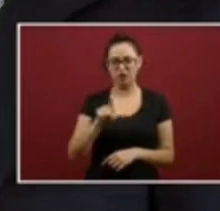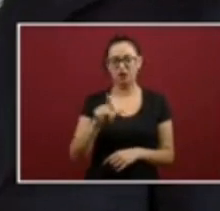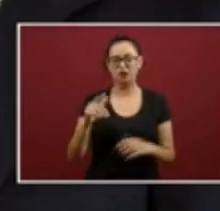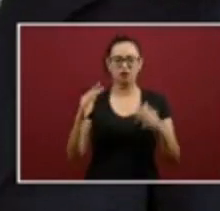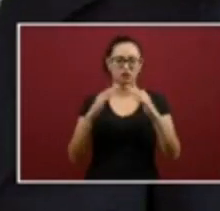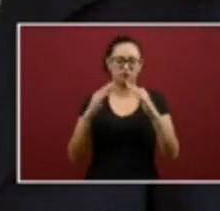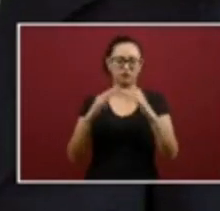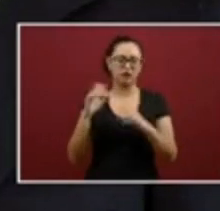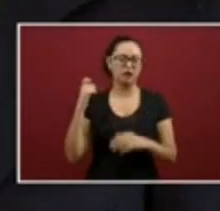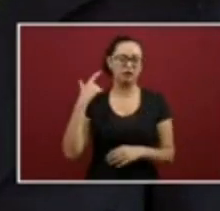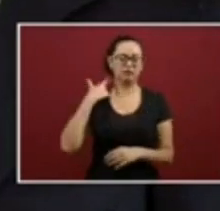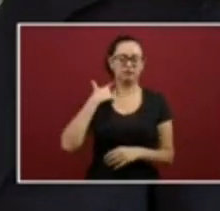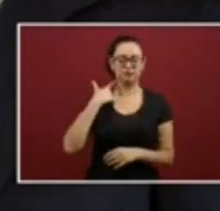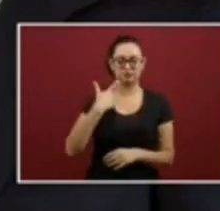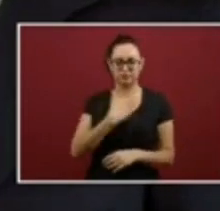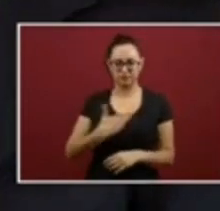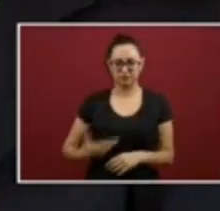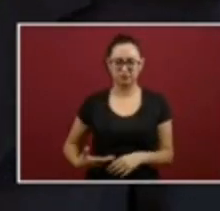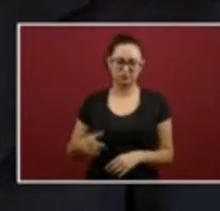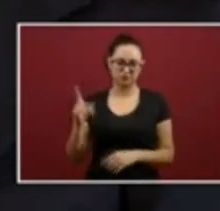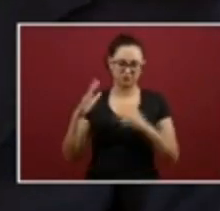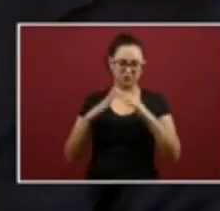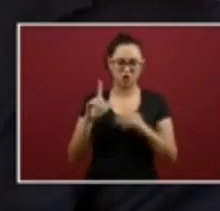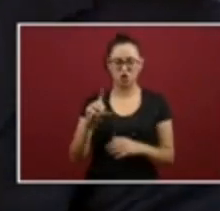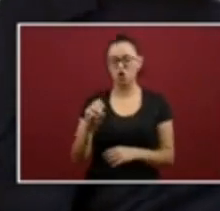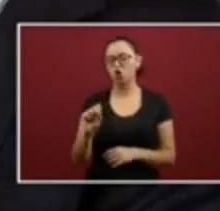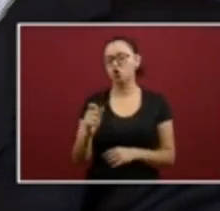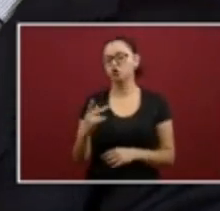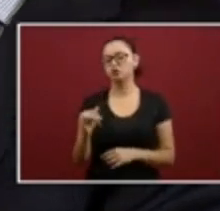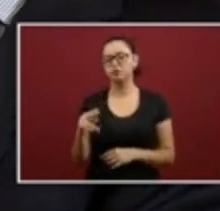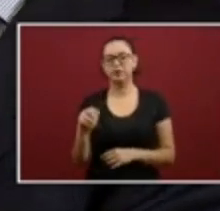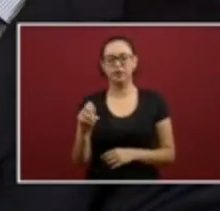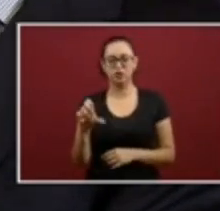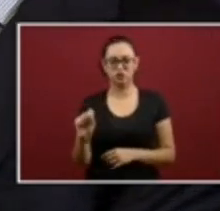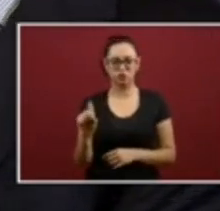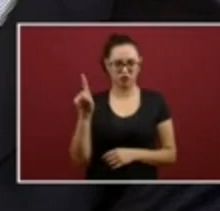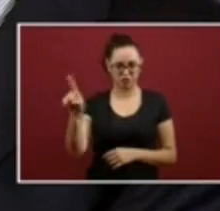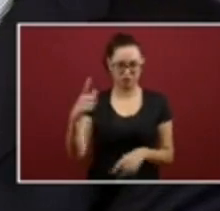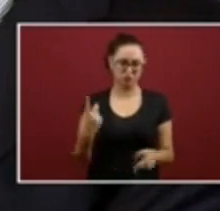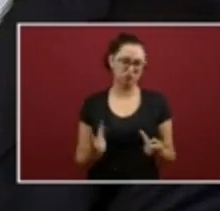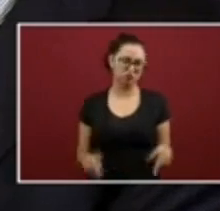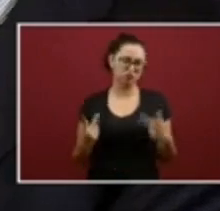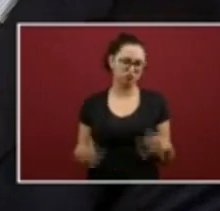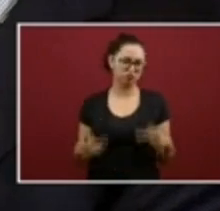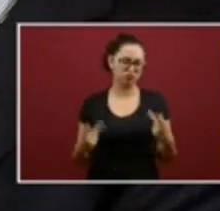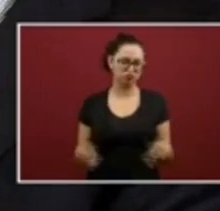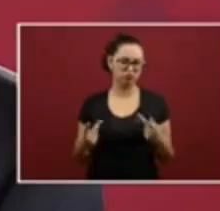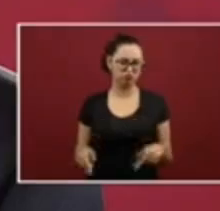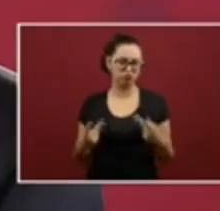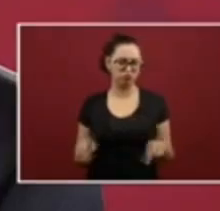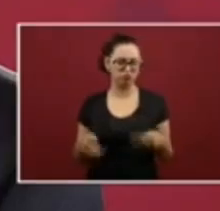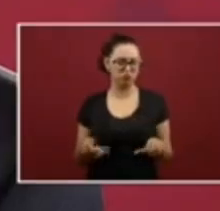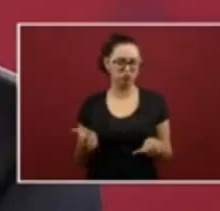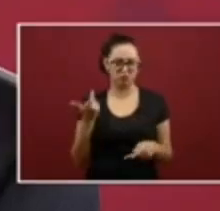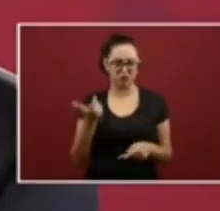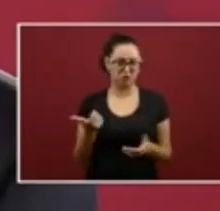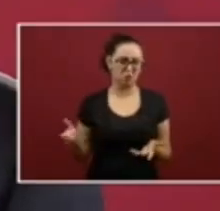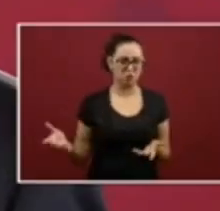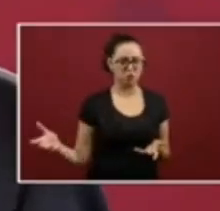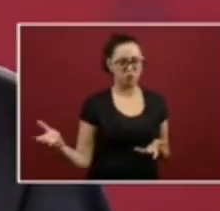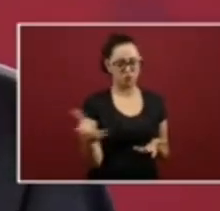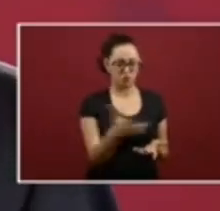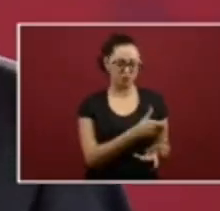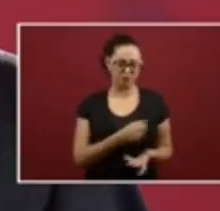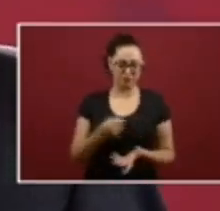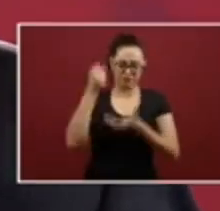y lo que se obtenga de esa subasta se va a entregar